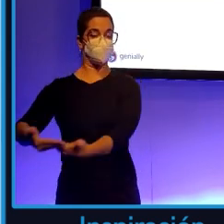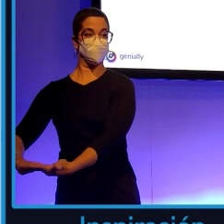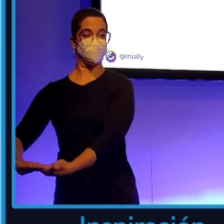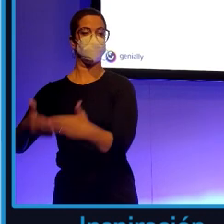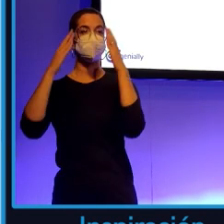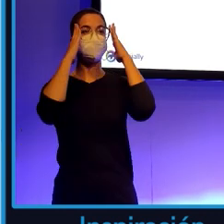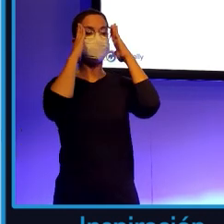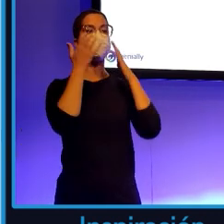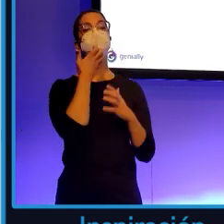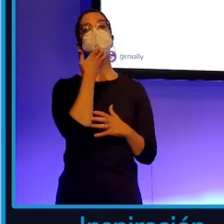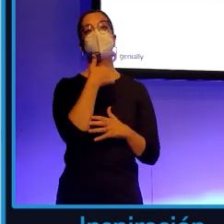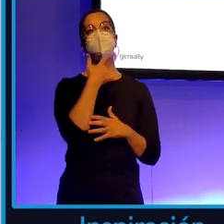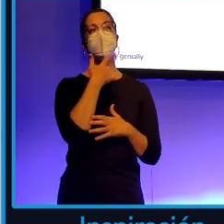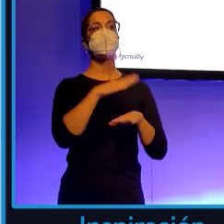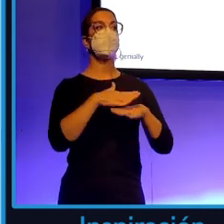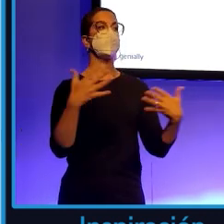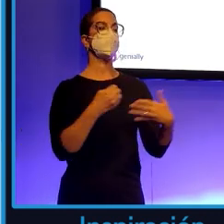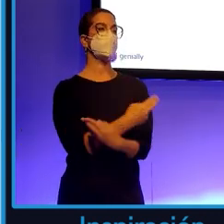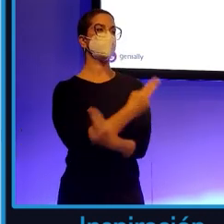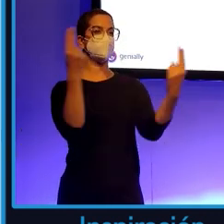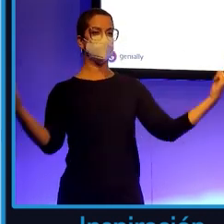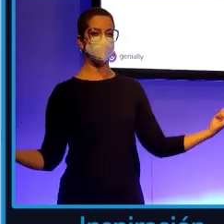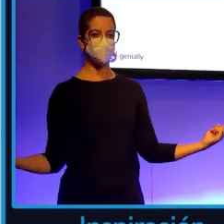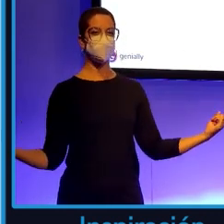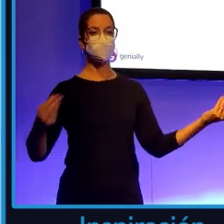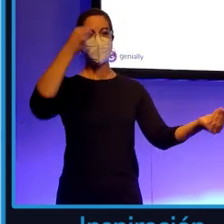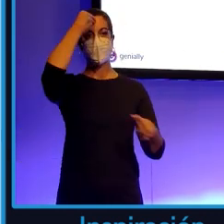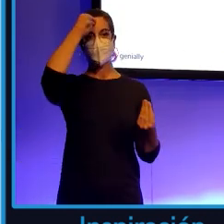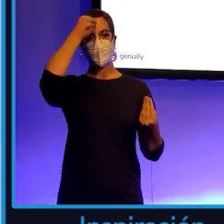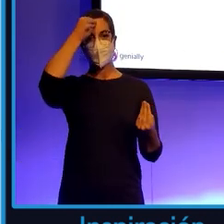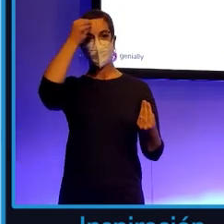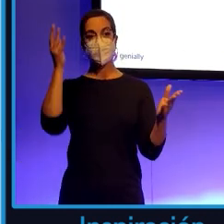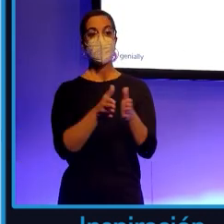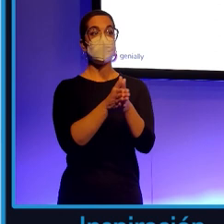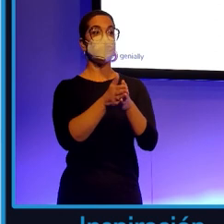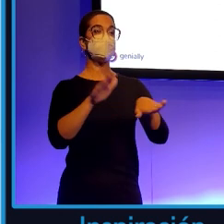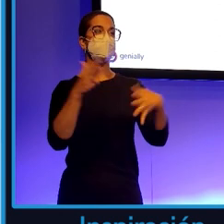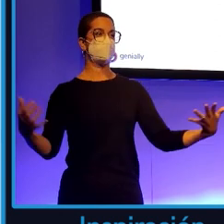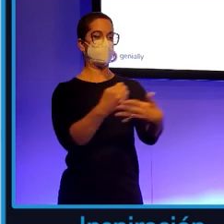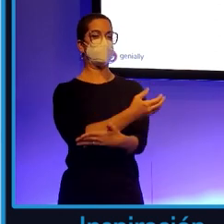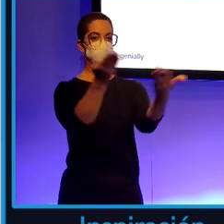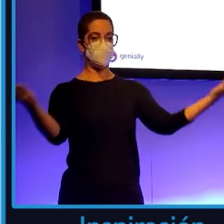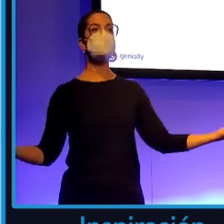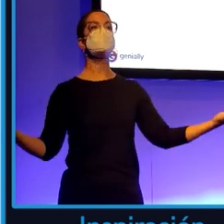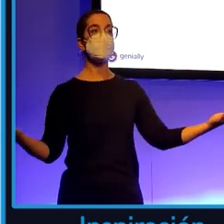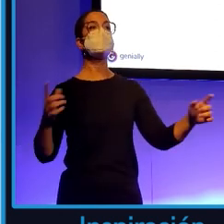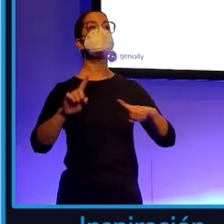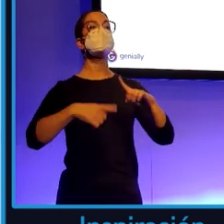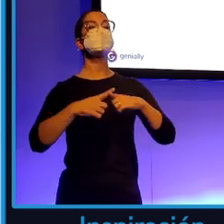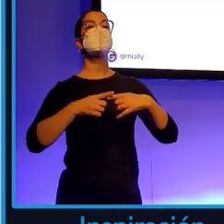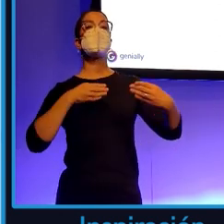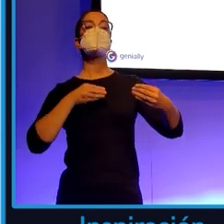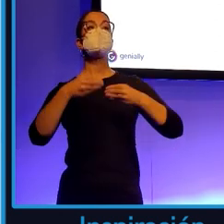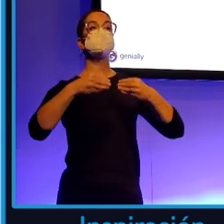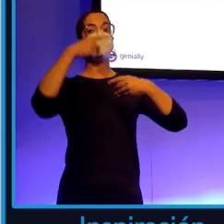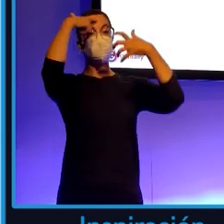como digo yo para todos los públicos bien para todos los públicos pensamientos y motivaciones para todos los públicos y sobre todo flexibilidad cognitiva miremos cómo